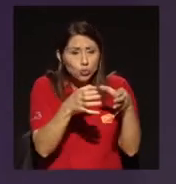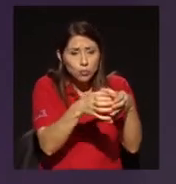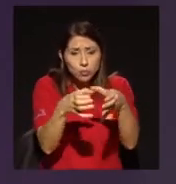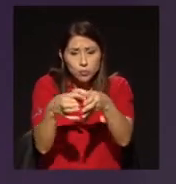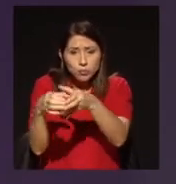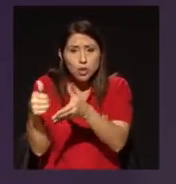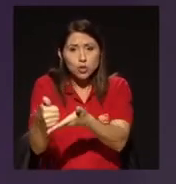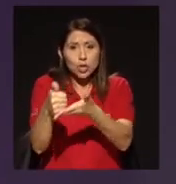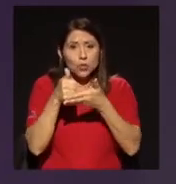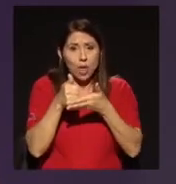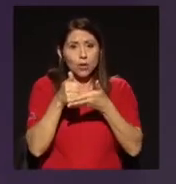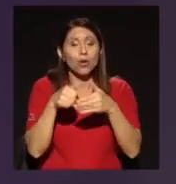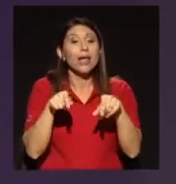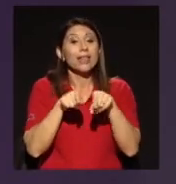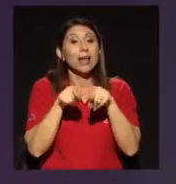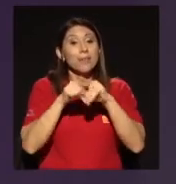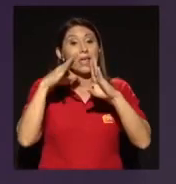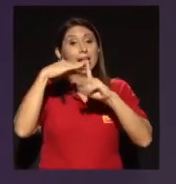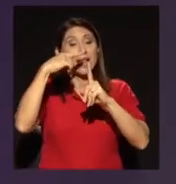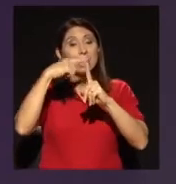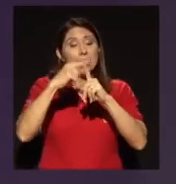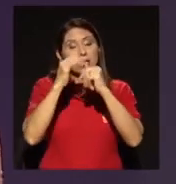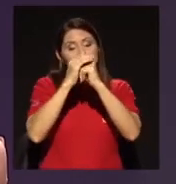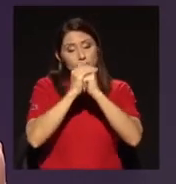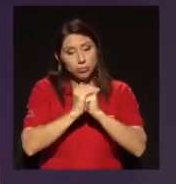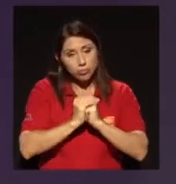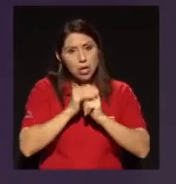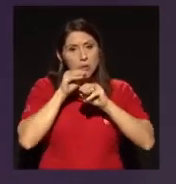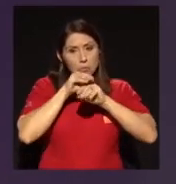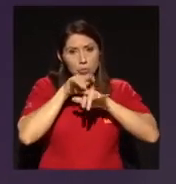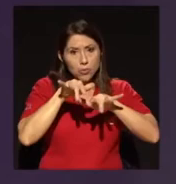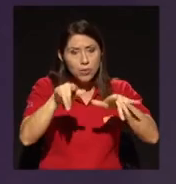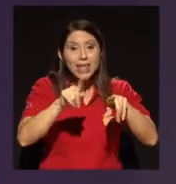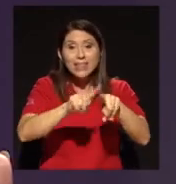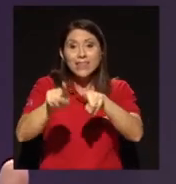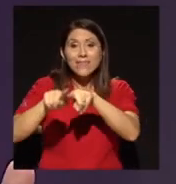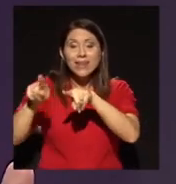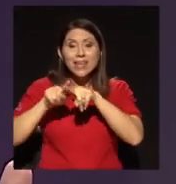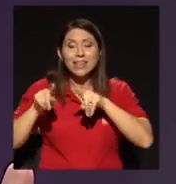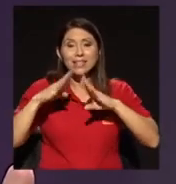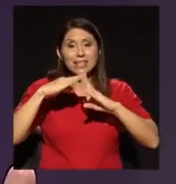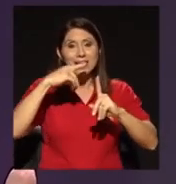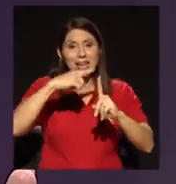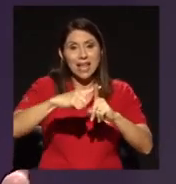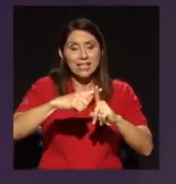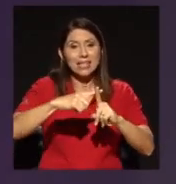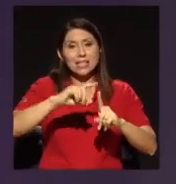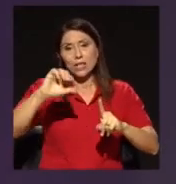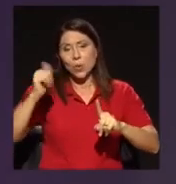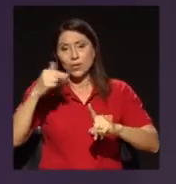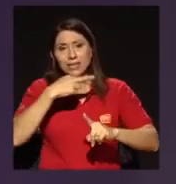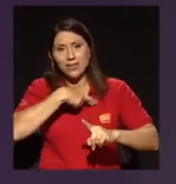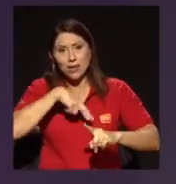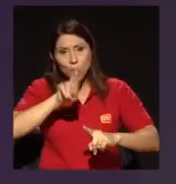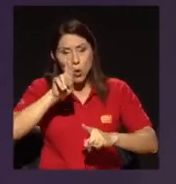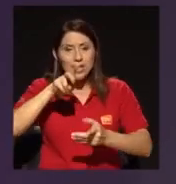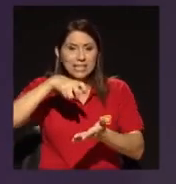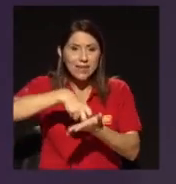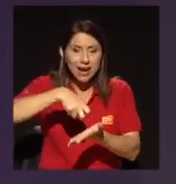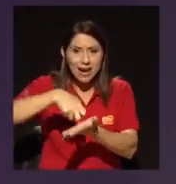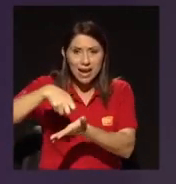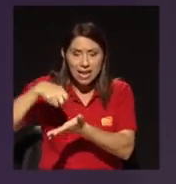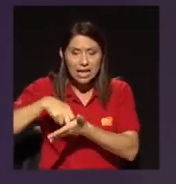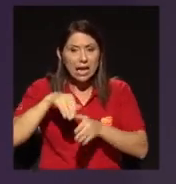el sacerdote en las misas, uh-huh. las diferentes iglesias de otras religiones evangélicas a